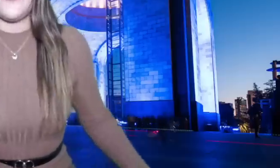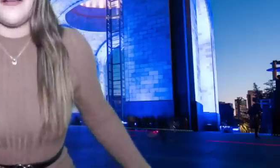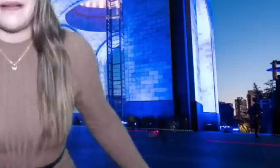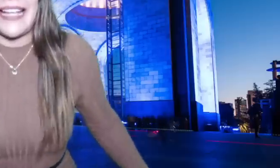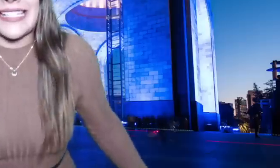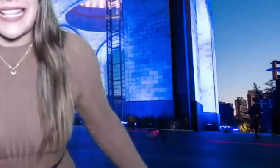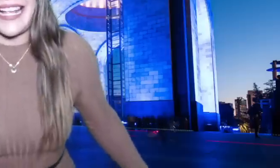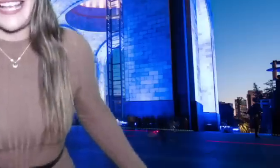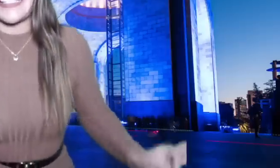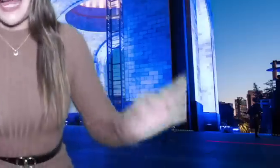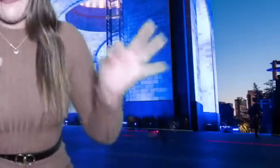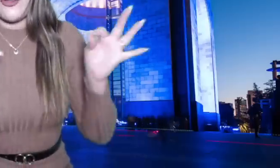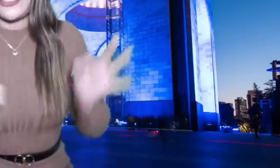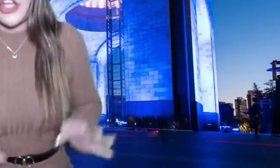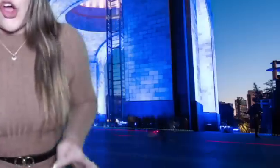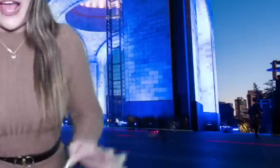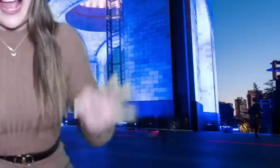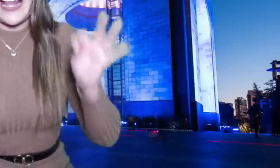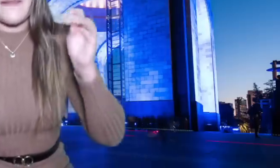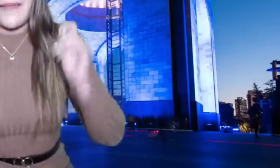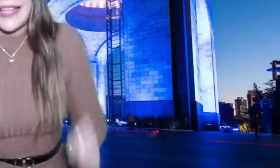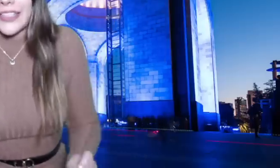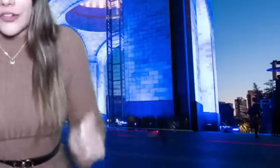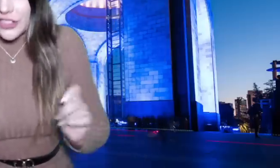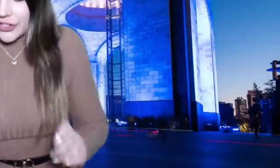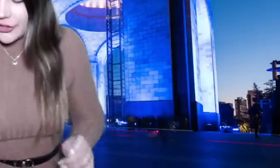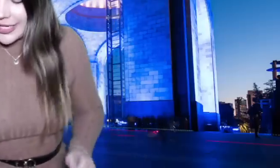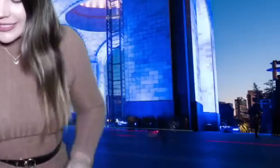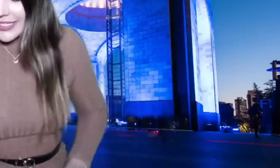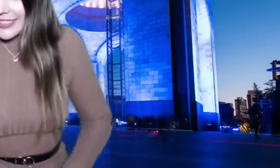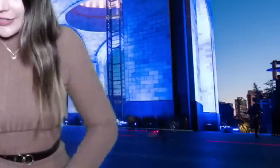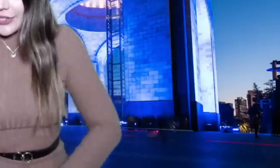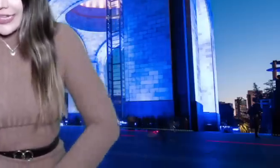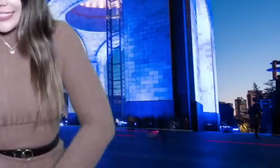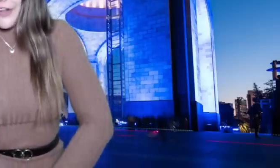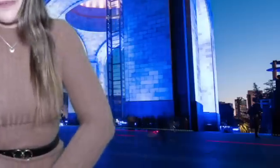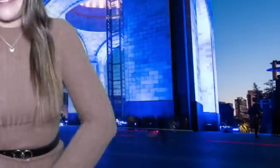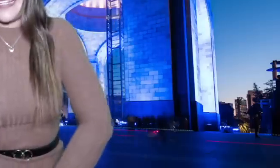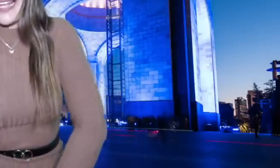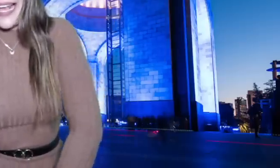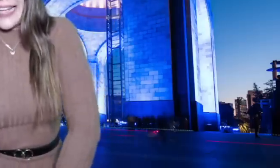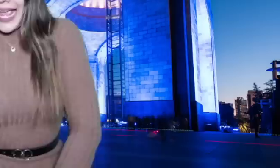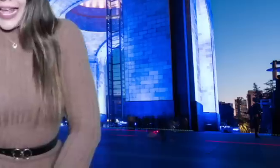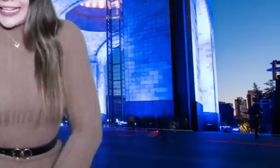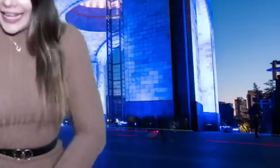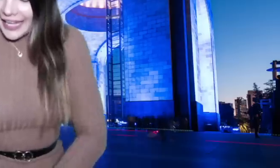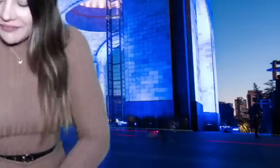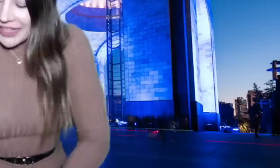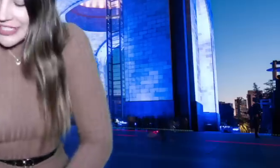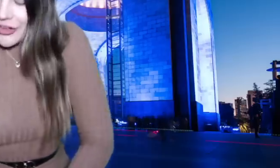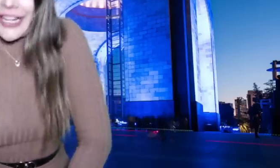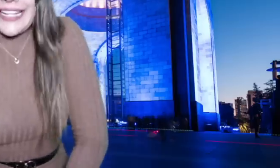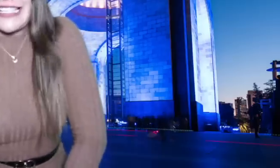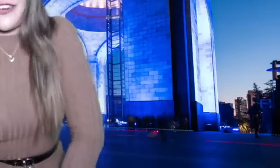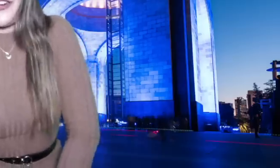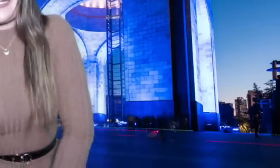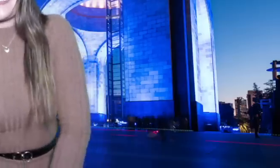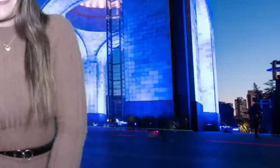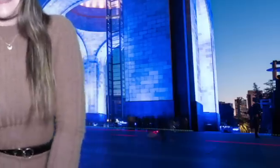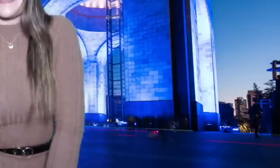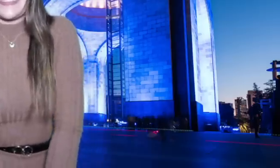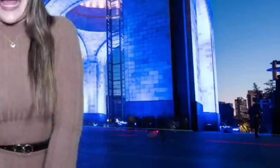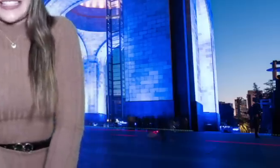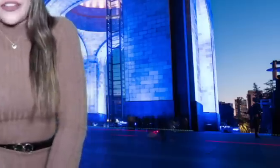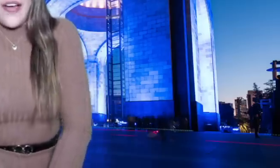Ya cayó el priista que saboteó el metro, señoras y señores. Les quiero platicar que se organizó con